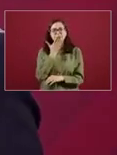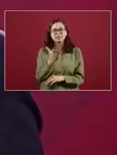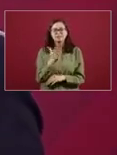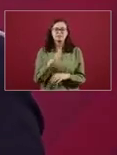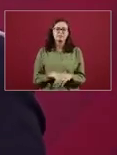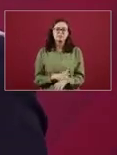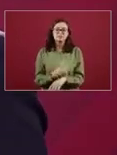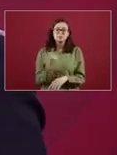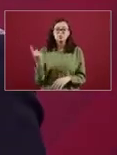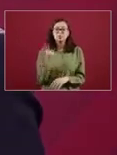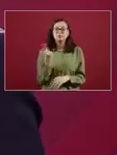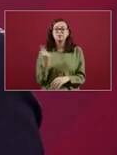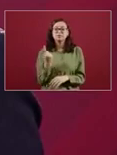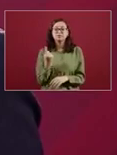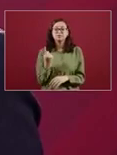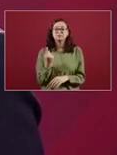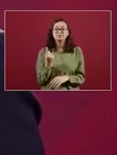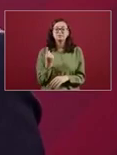porque es una